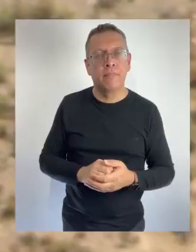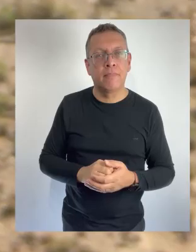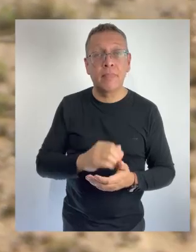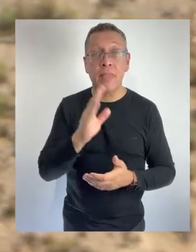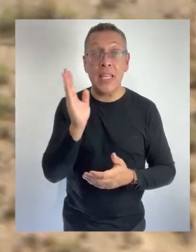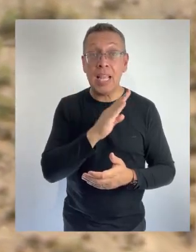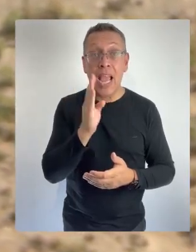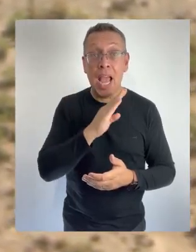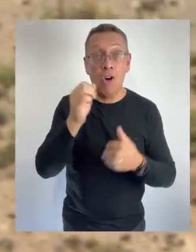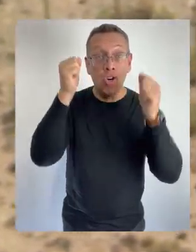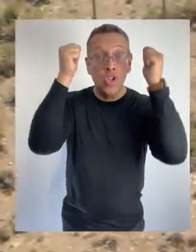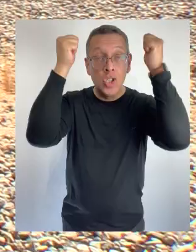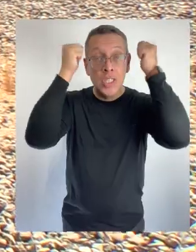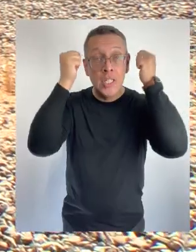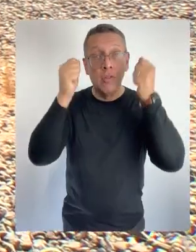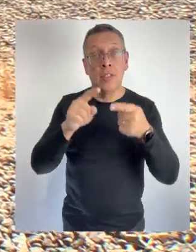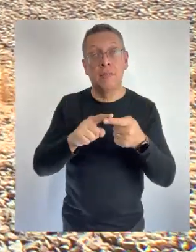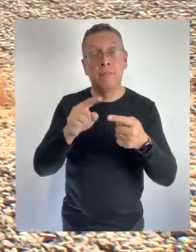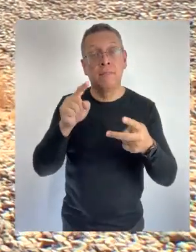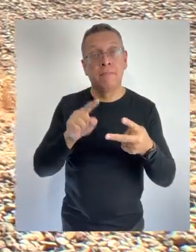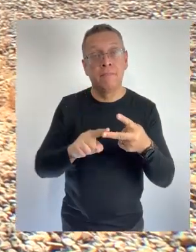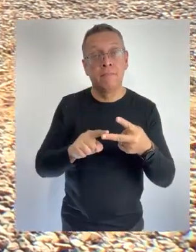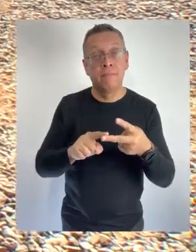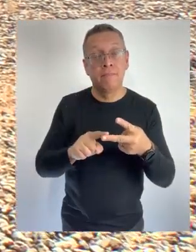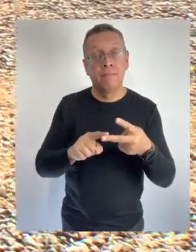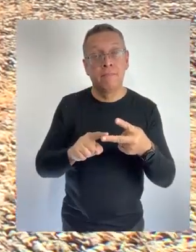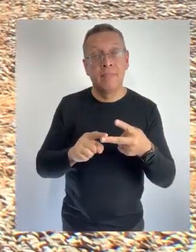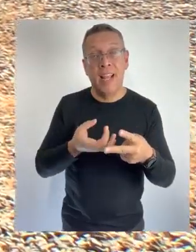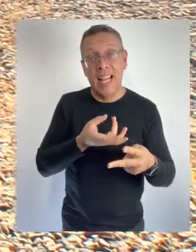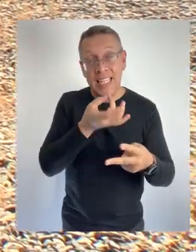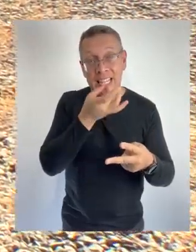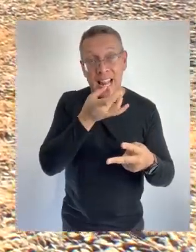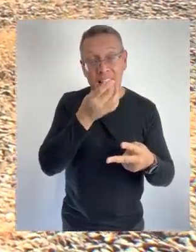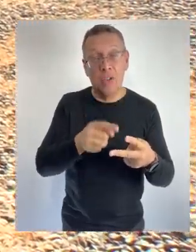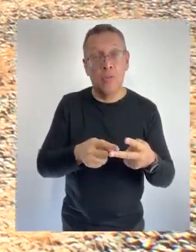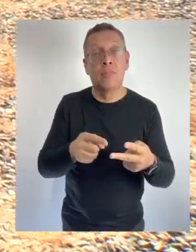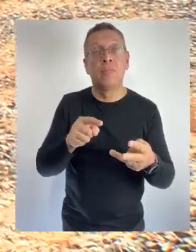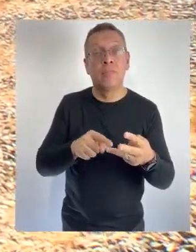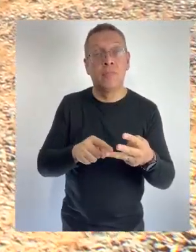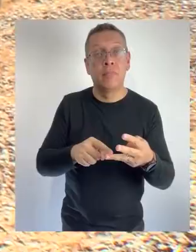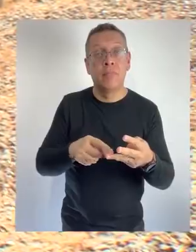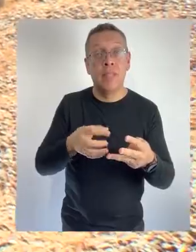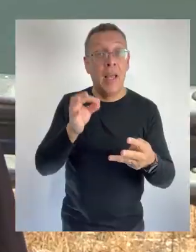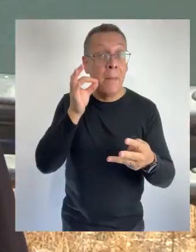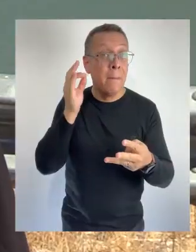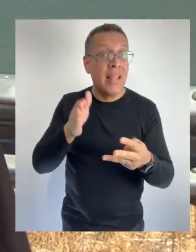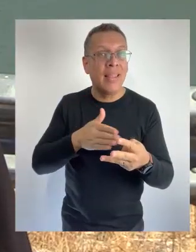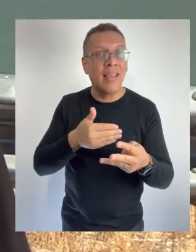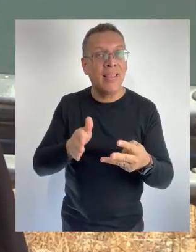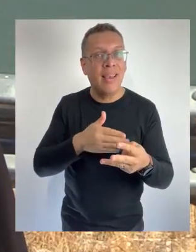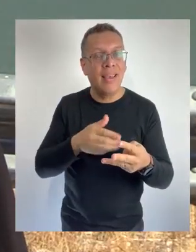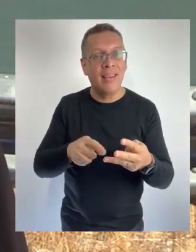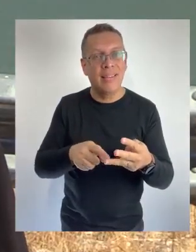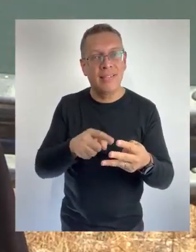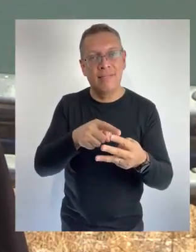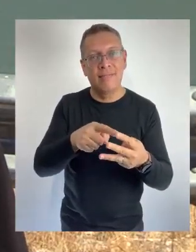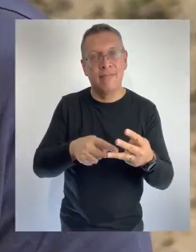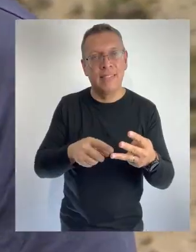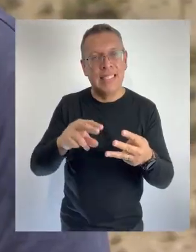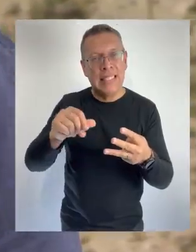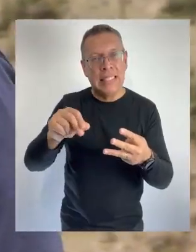ya. Cilantro. Mantequilla sin sal. Mantequilla, perfecto. Yo hago la guerra del sal, yo. Tú ya, haces la guerra a la sal.